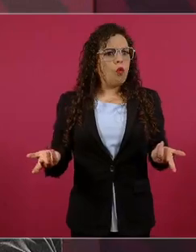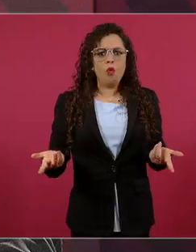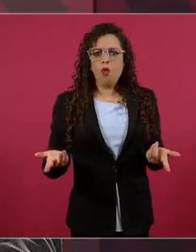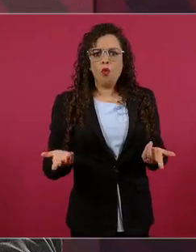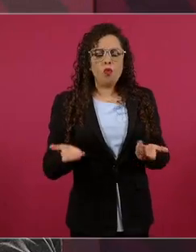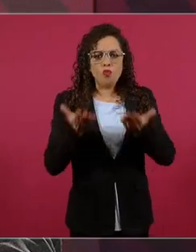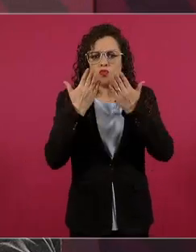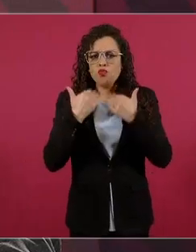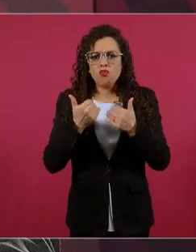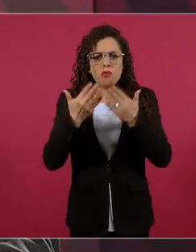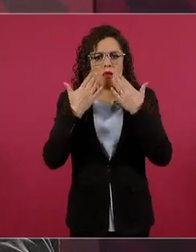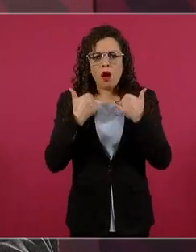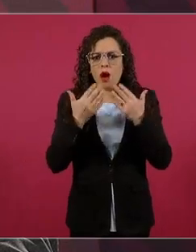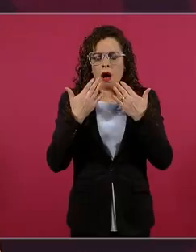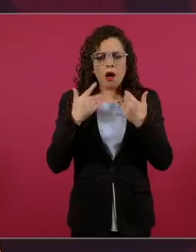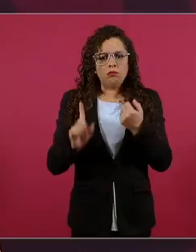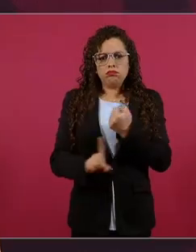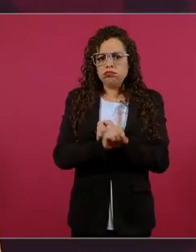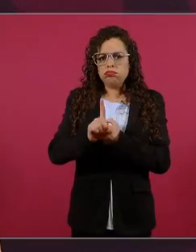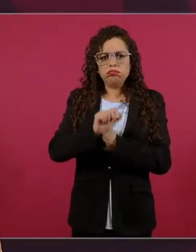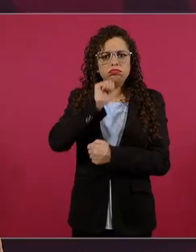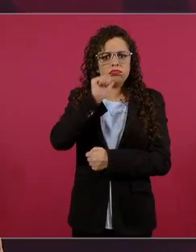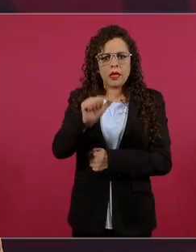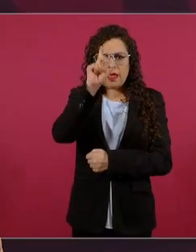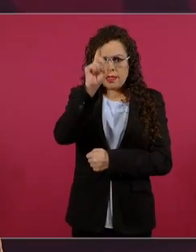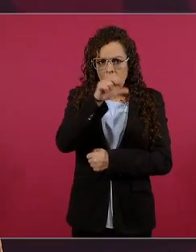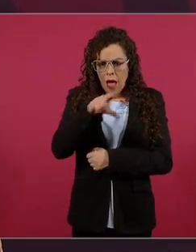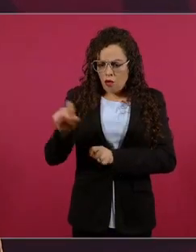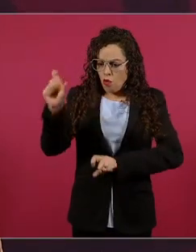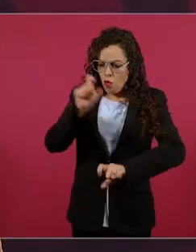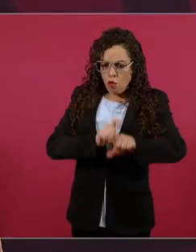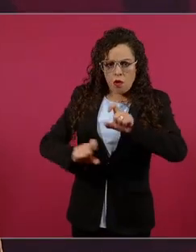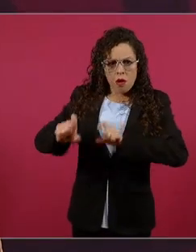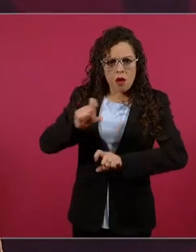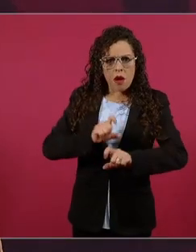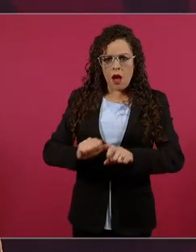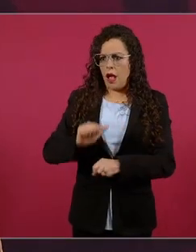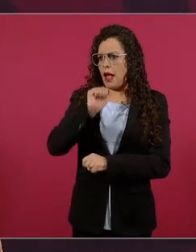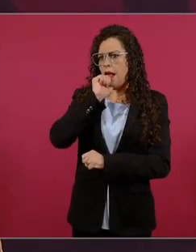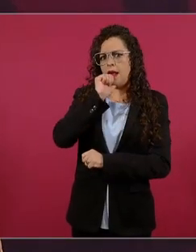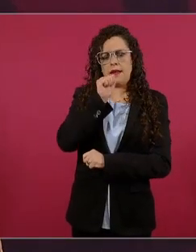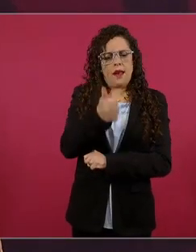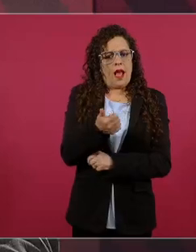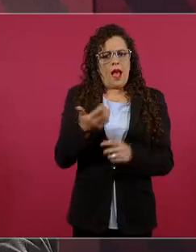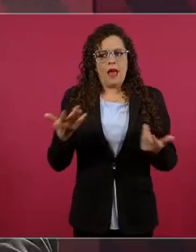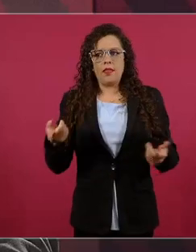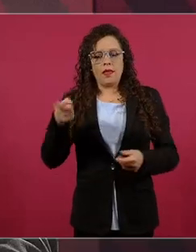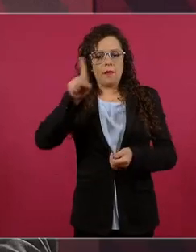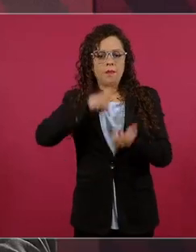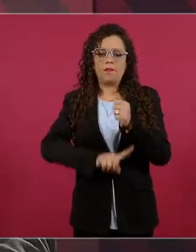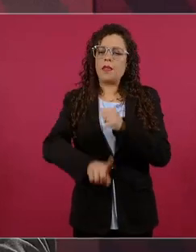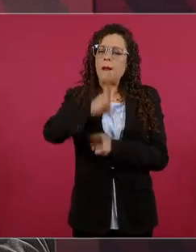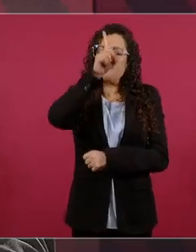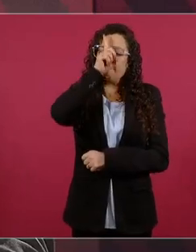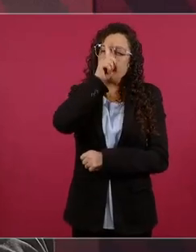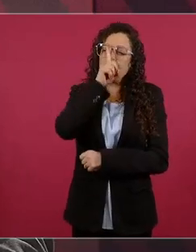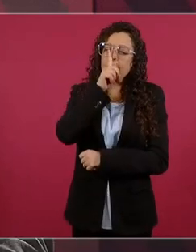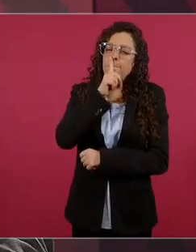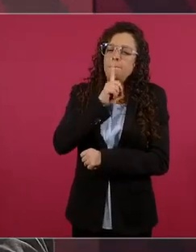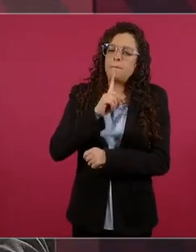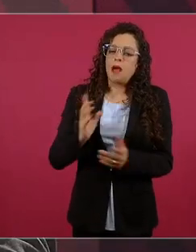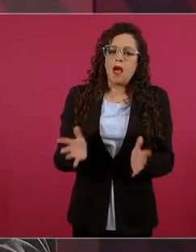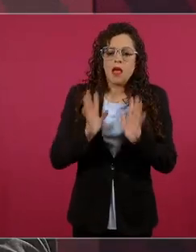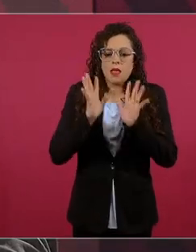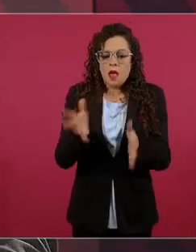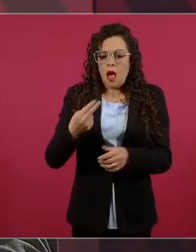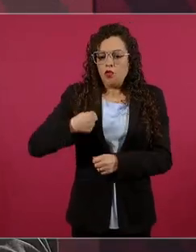hablan de que no tienen sustancias químicas que afecten. Se han hecho estudios de